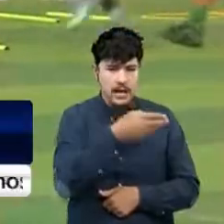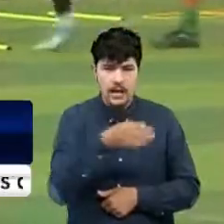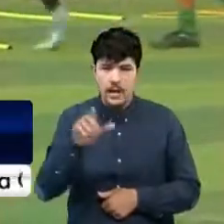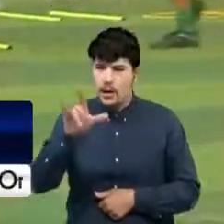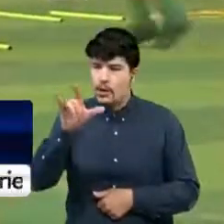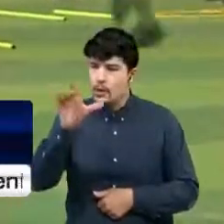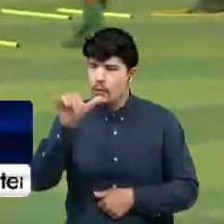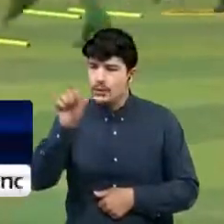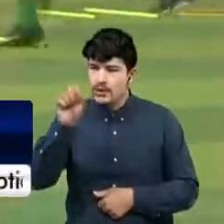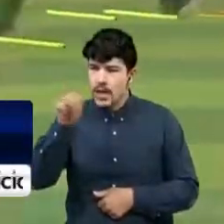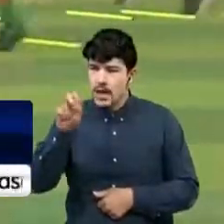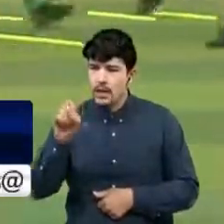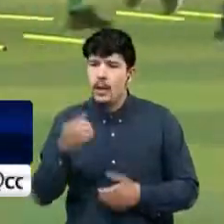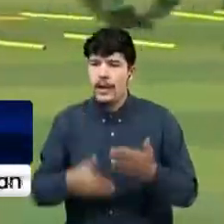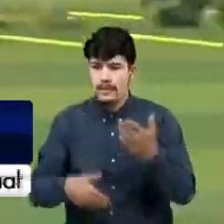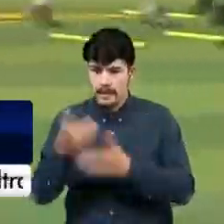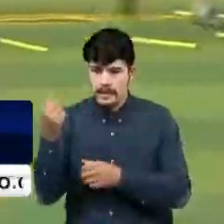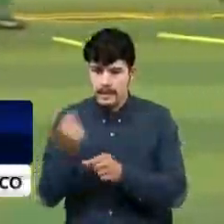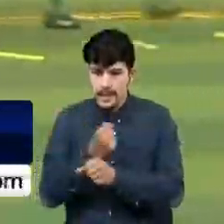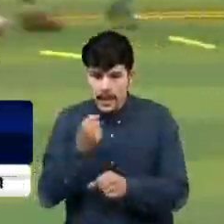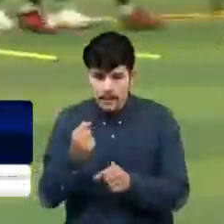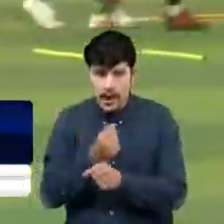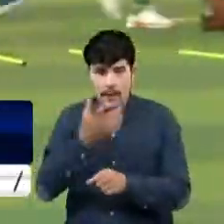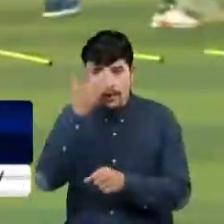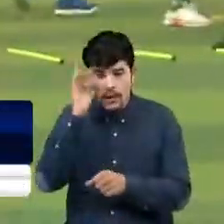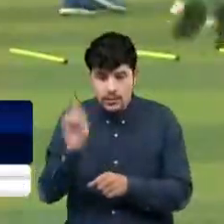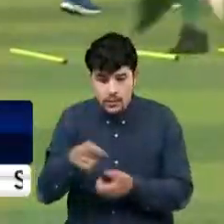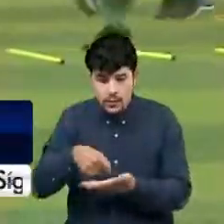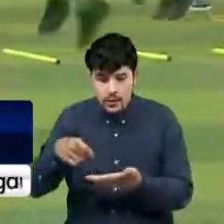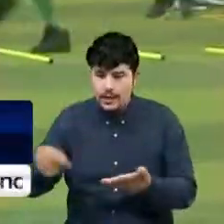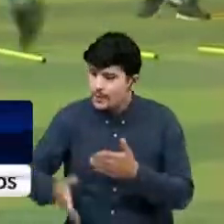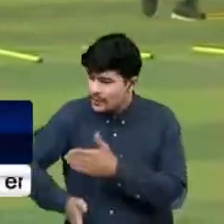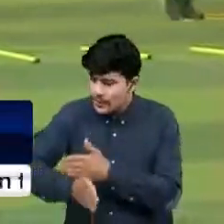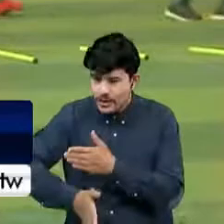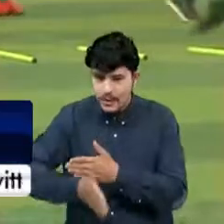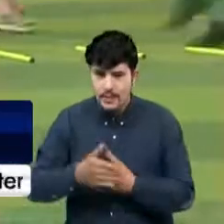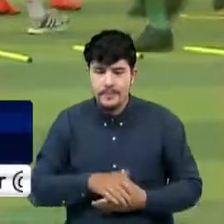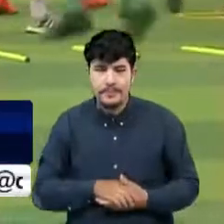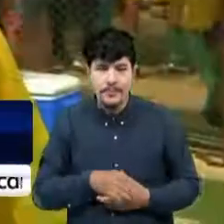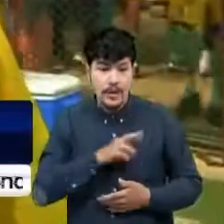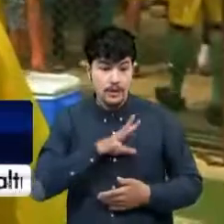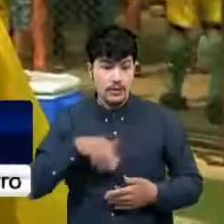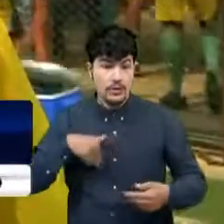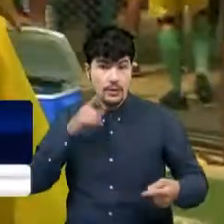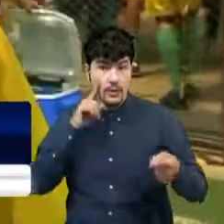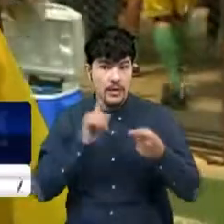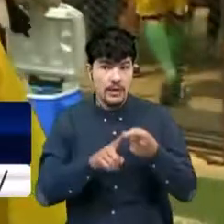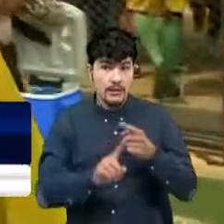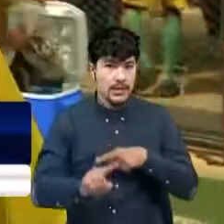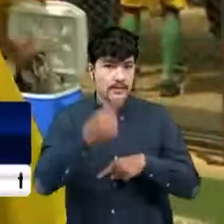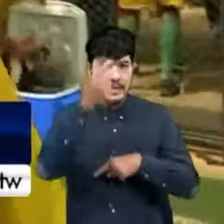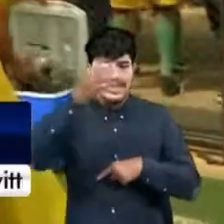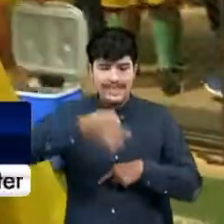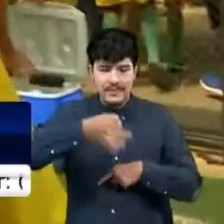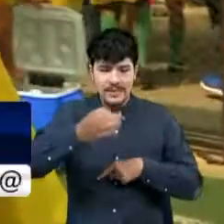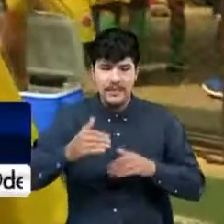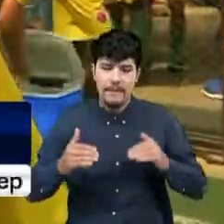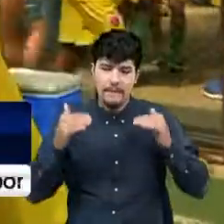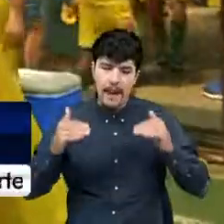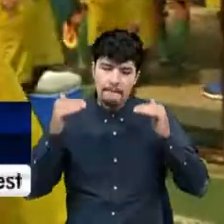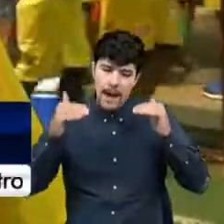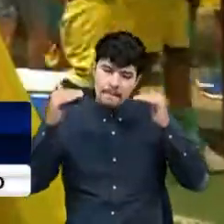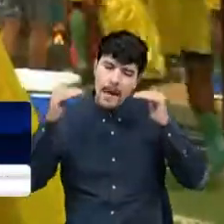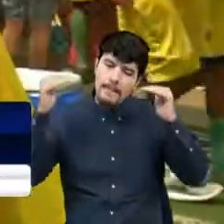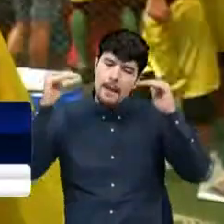comenzaron trabajos tras renovar su vínculo con la institución el objetivo principal siempre es el ascenso pelear ahí